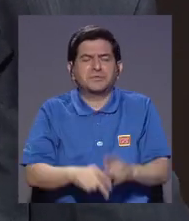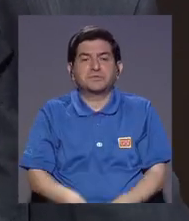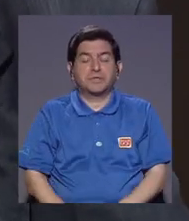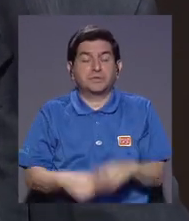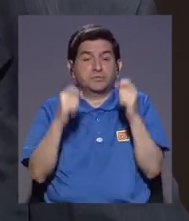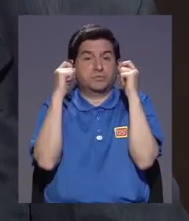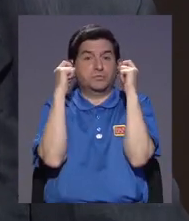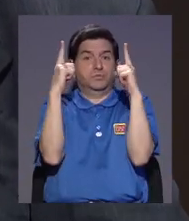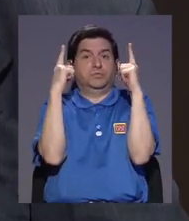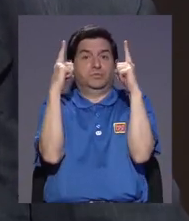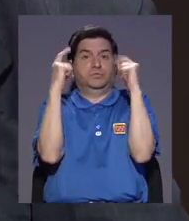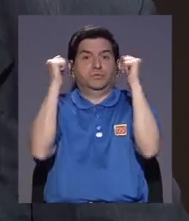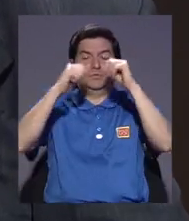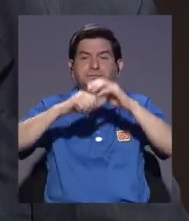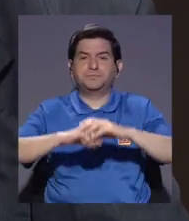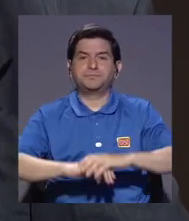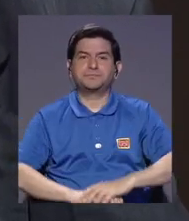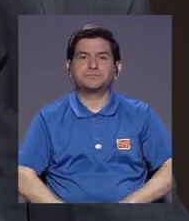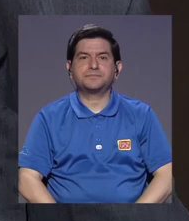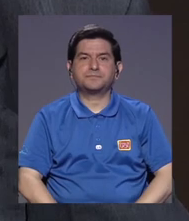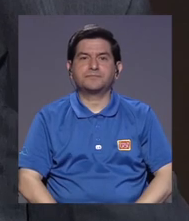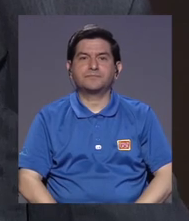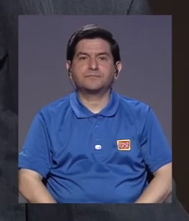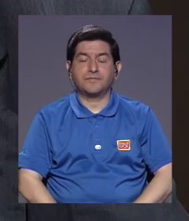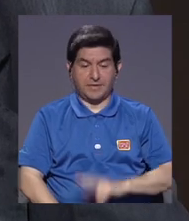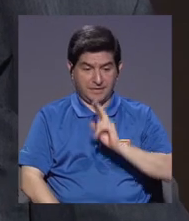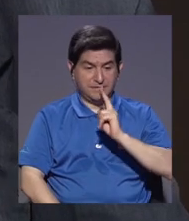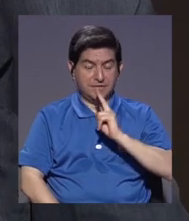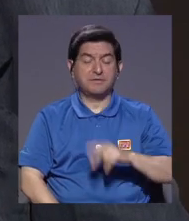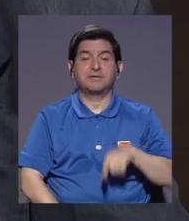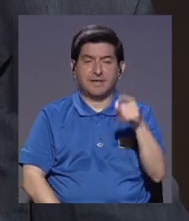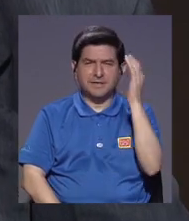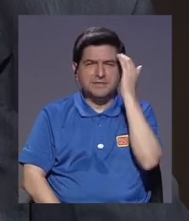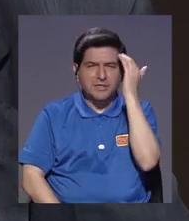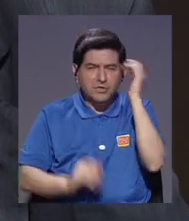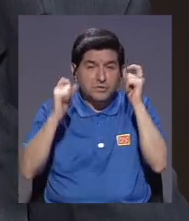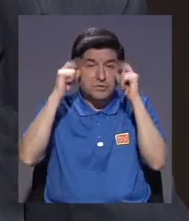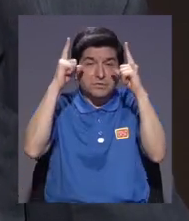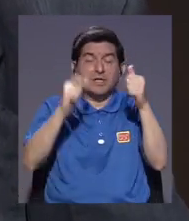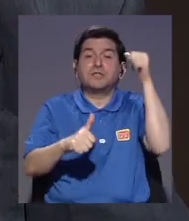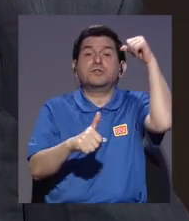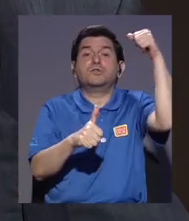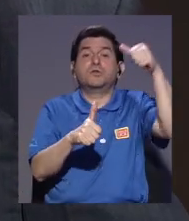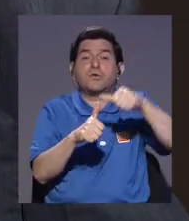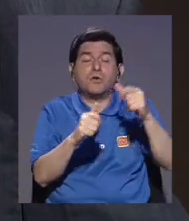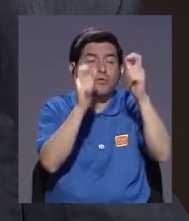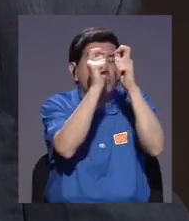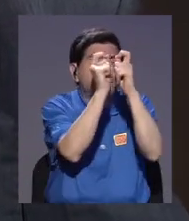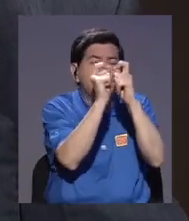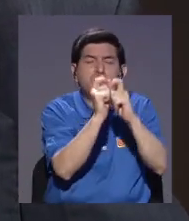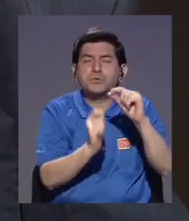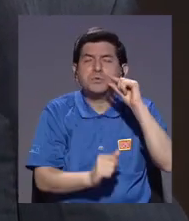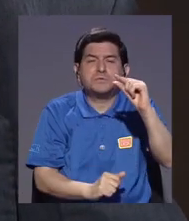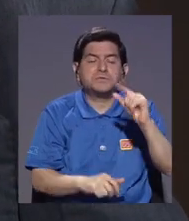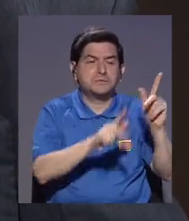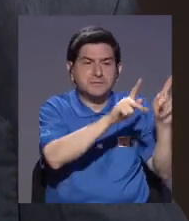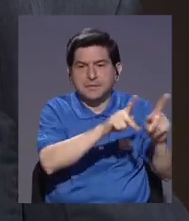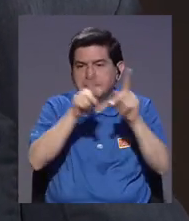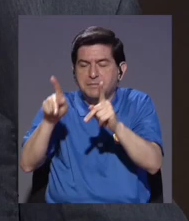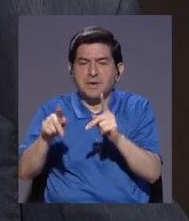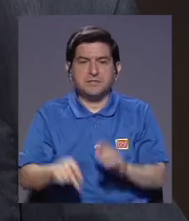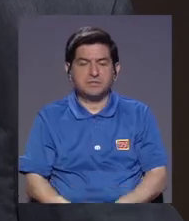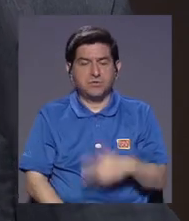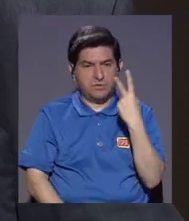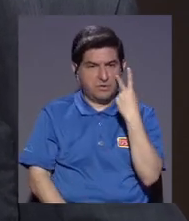gente tan impresionante tan impresionante que se acordaba hasta de los detalles mínimos de